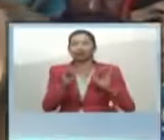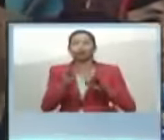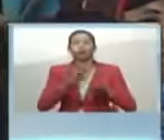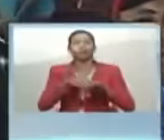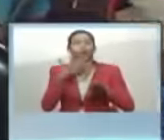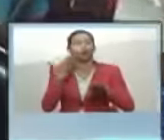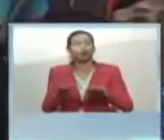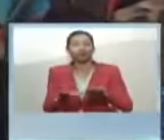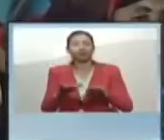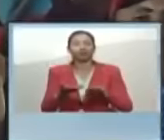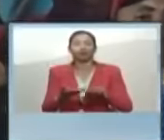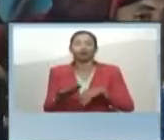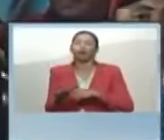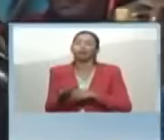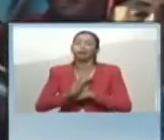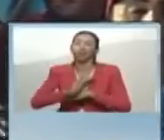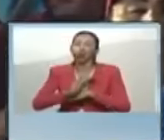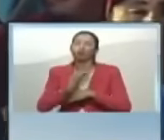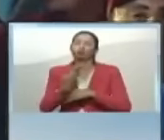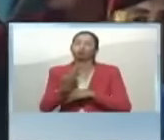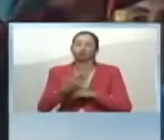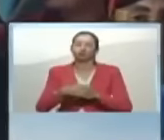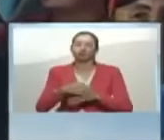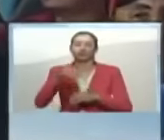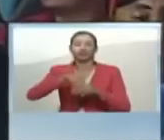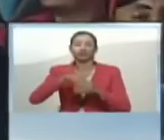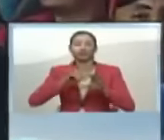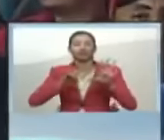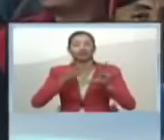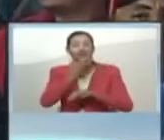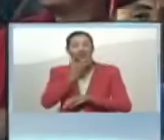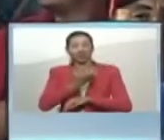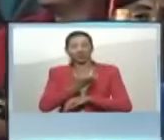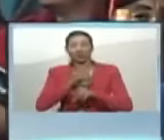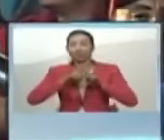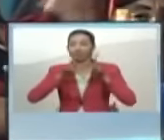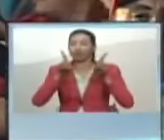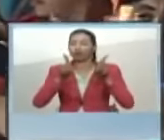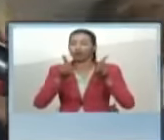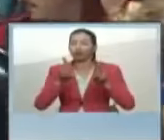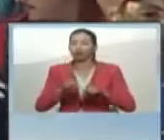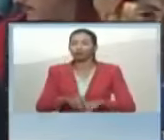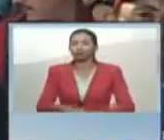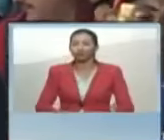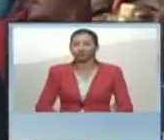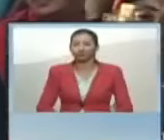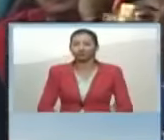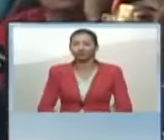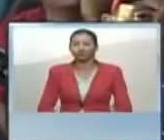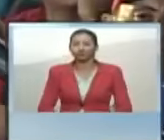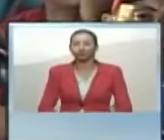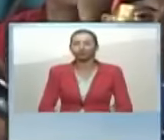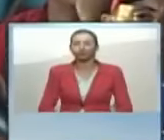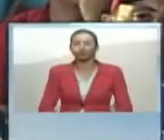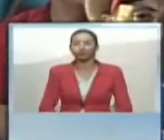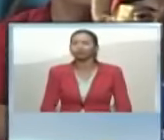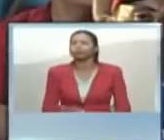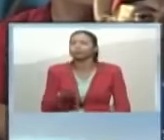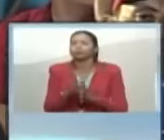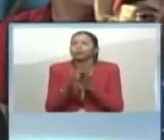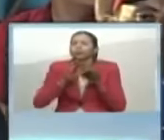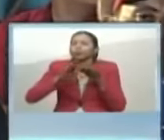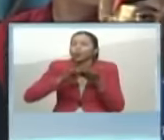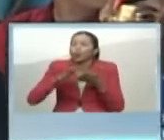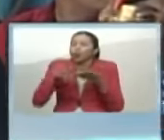causas de la derrota circunstancial que tuvimos el 6 de diciembre, pero sí tenemos que dar un correctivo. ¿Y cuál sería el correctivo?